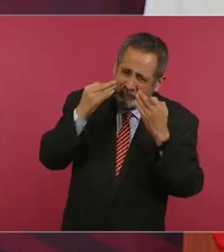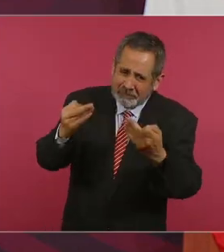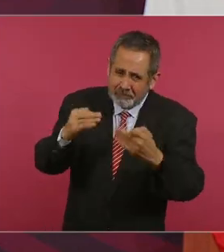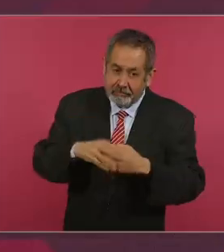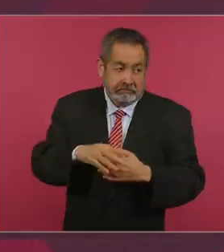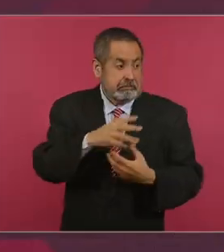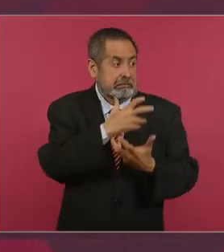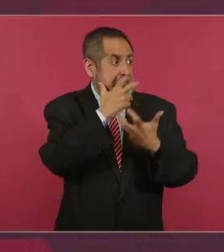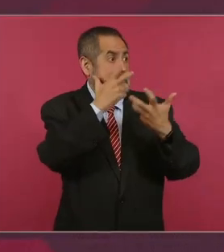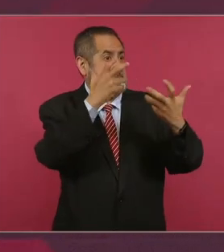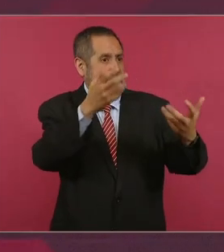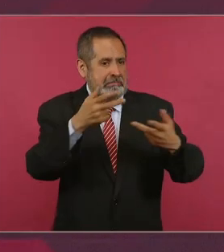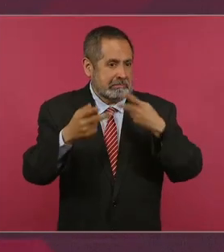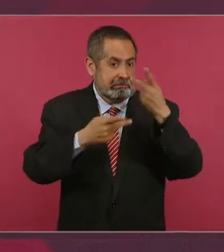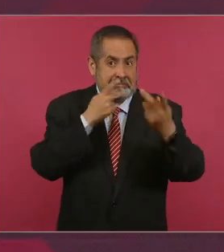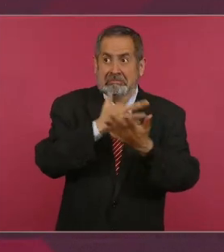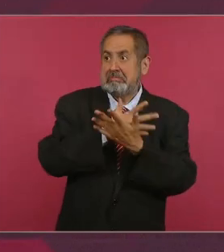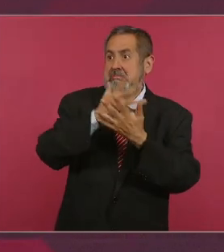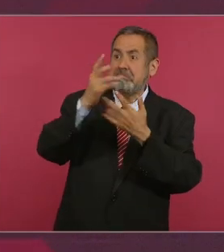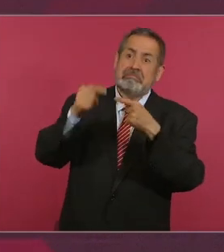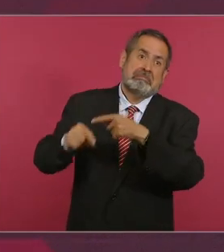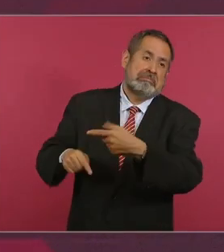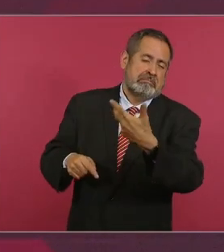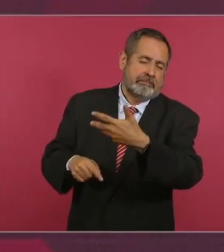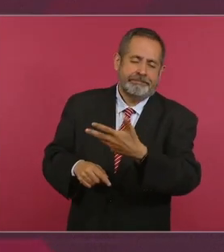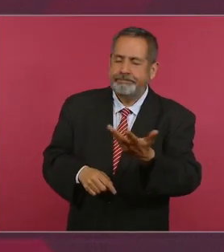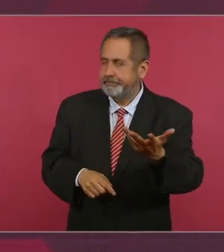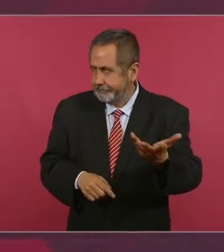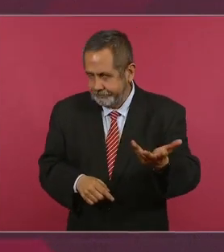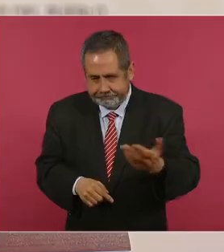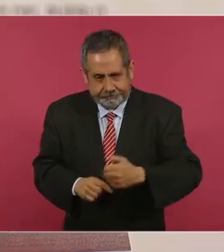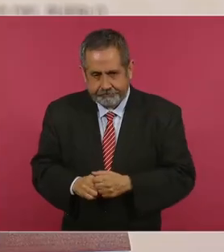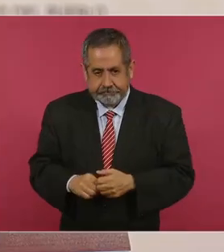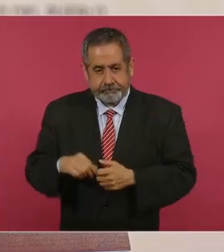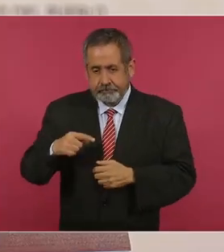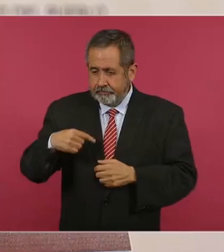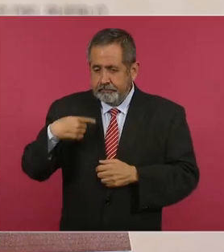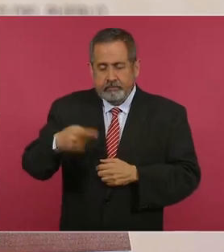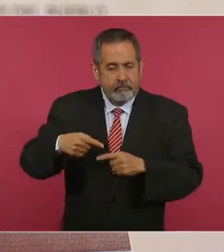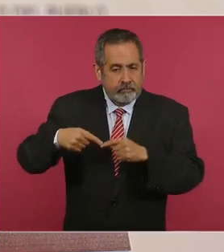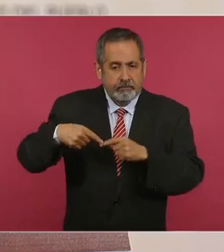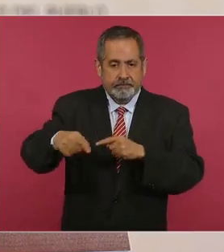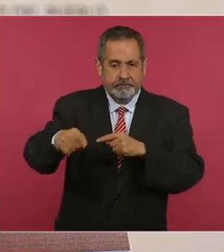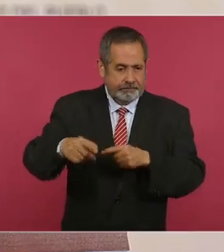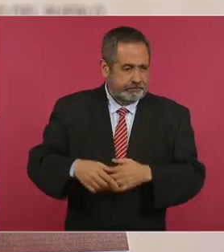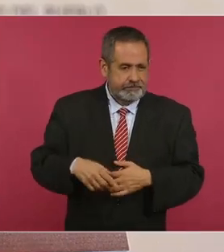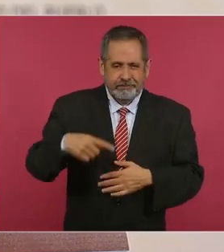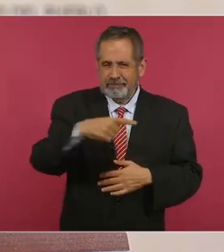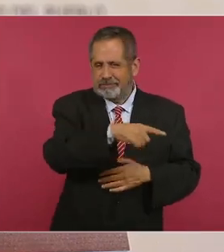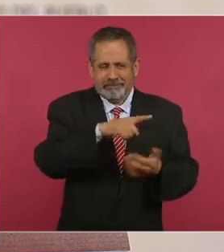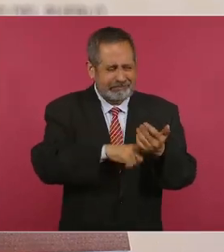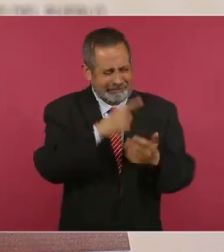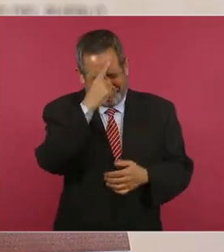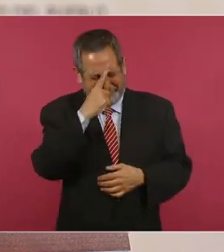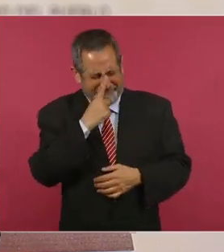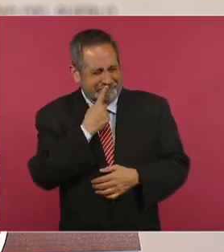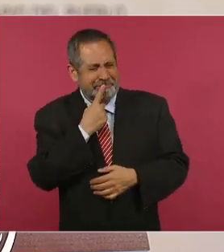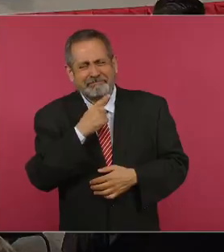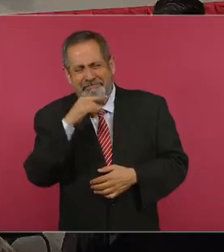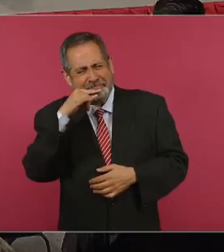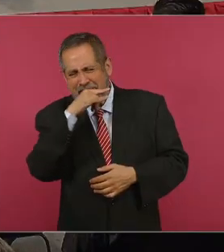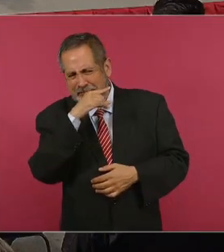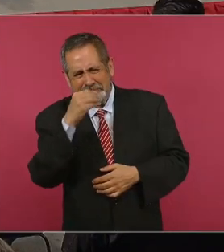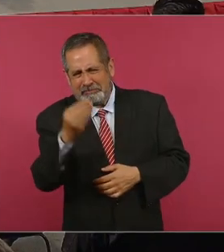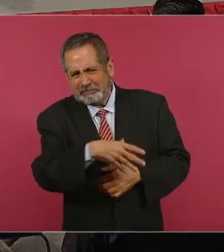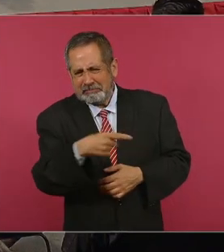un escándalo, ¿sí? Pero luego, como son unos cinicazos,